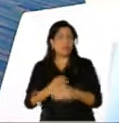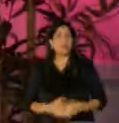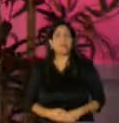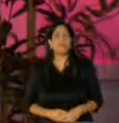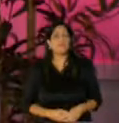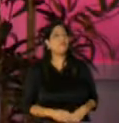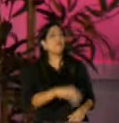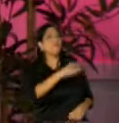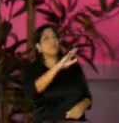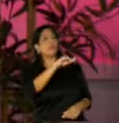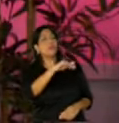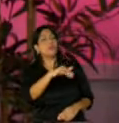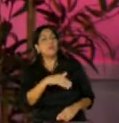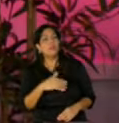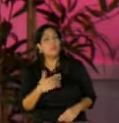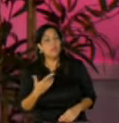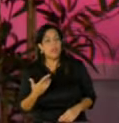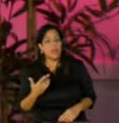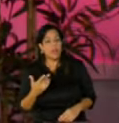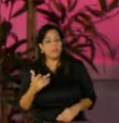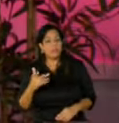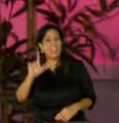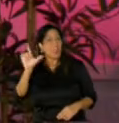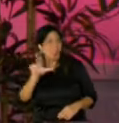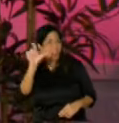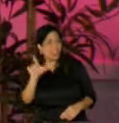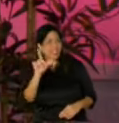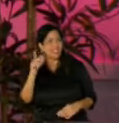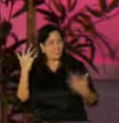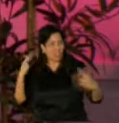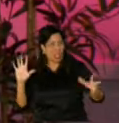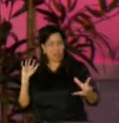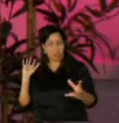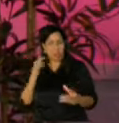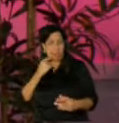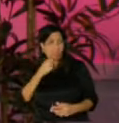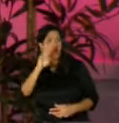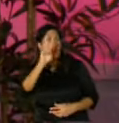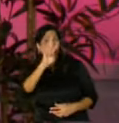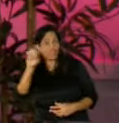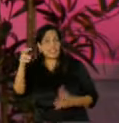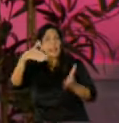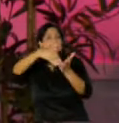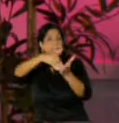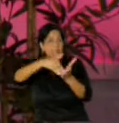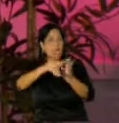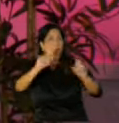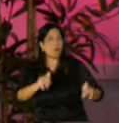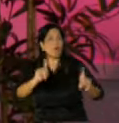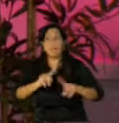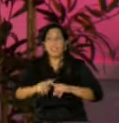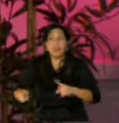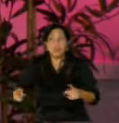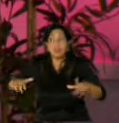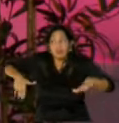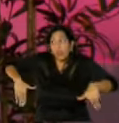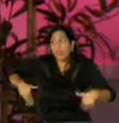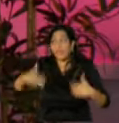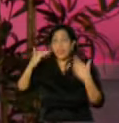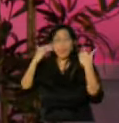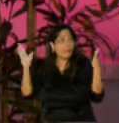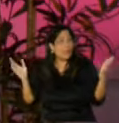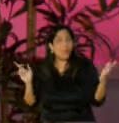lunes finalmente en poder de salud estuvieron las 200,000 pruebas, y al día de hoy, usted me corrige, no sabemos dónde están esas pruebas o dónde